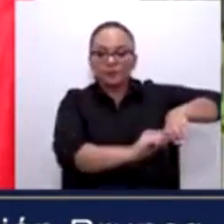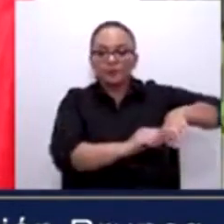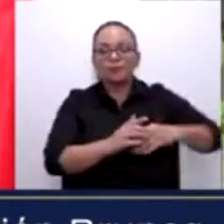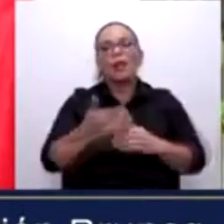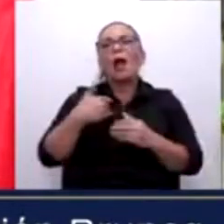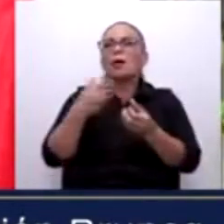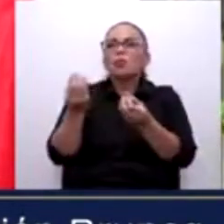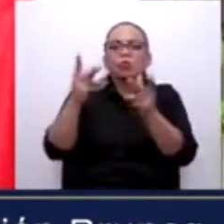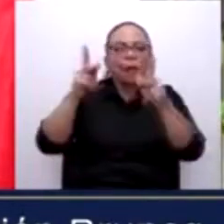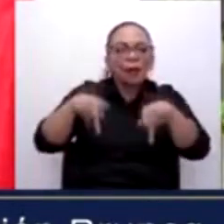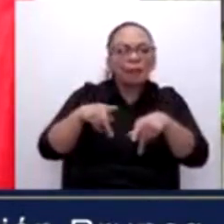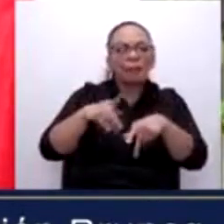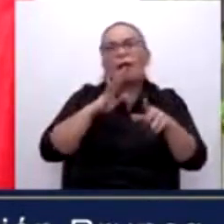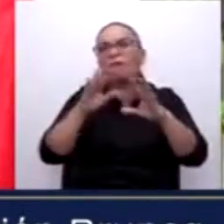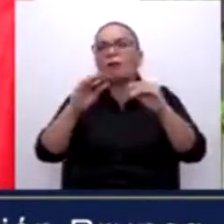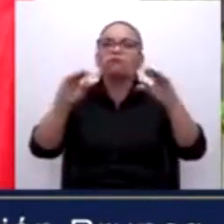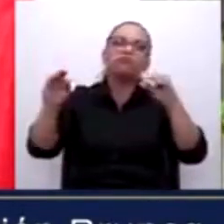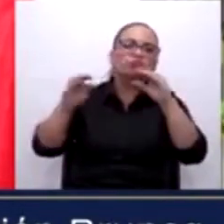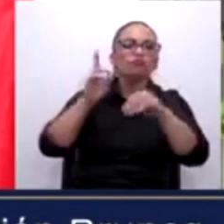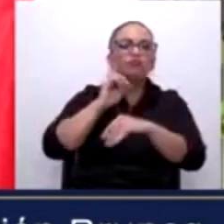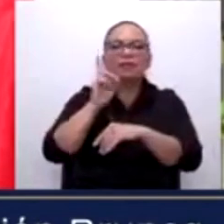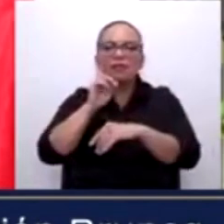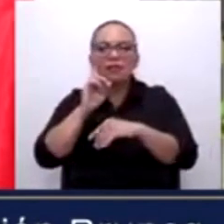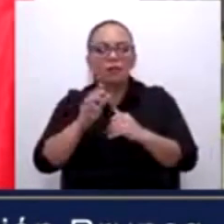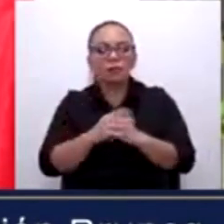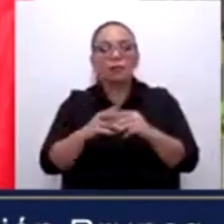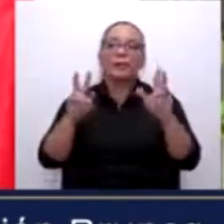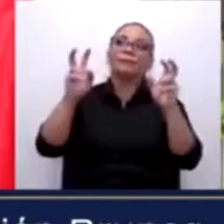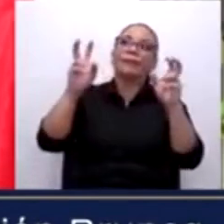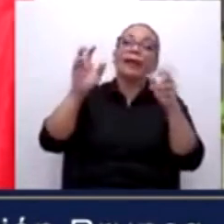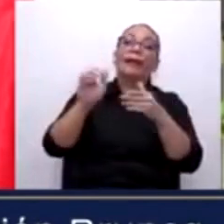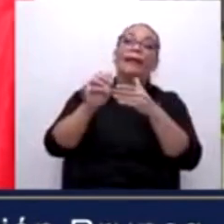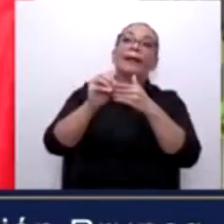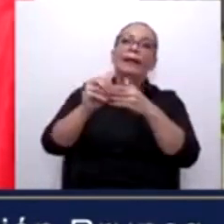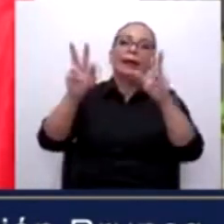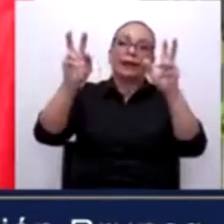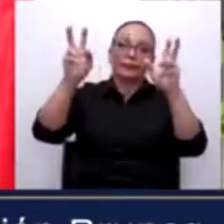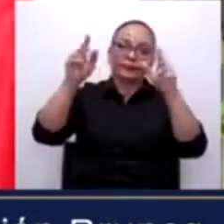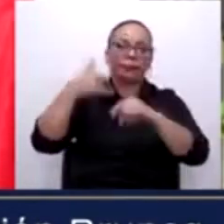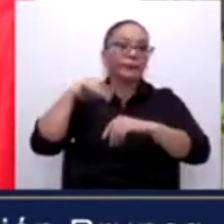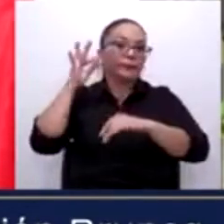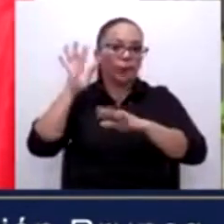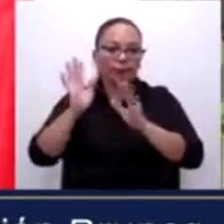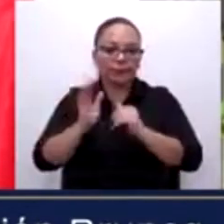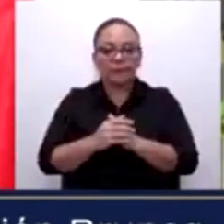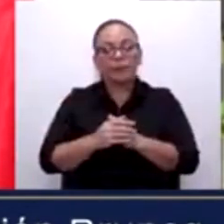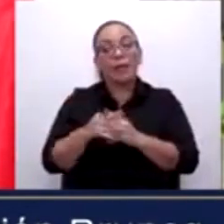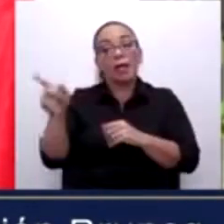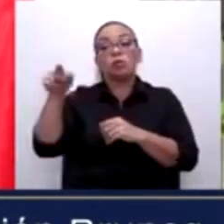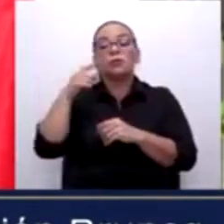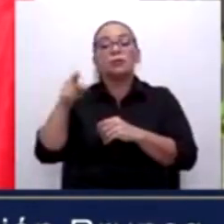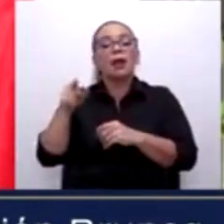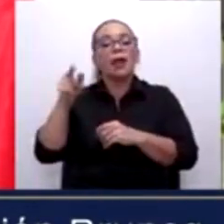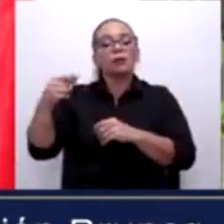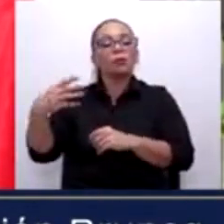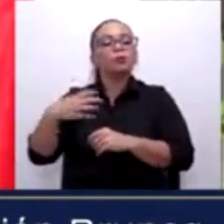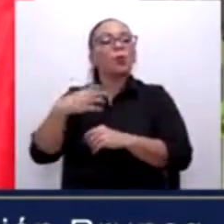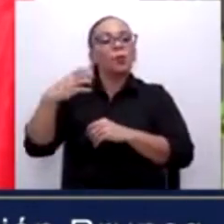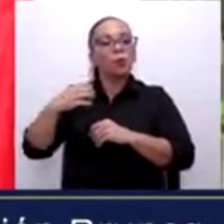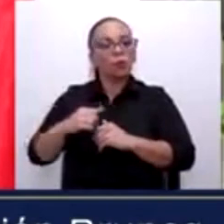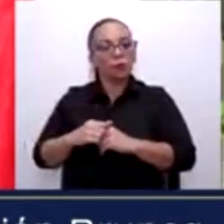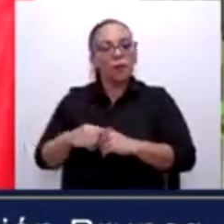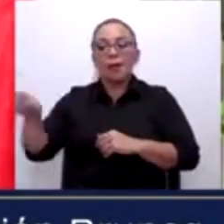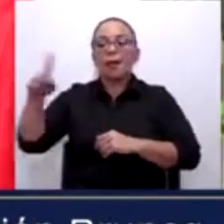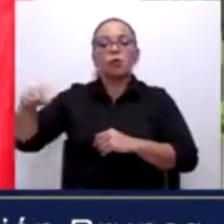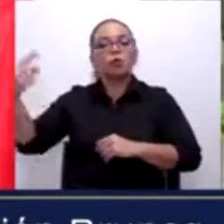y pseudoliderezas y pseudolíderes diciendo que esto es de ellos, que ellos nos obligaron,